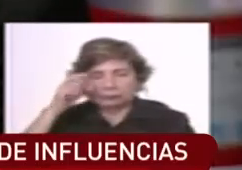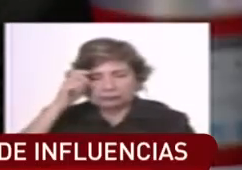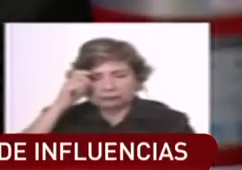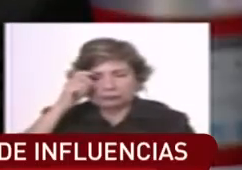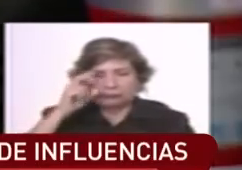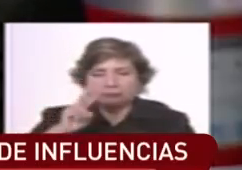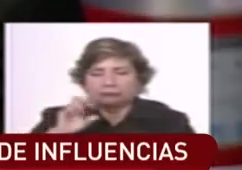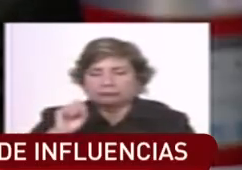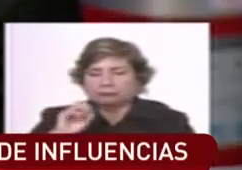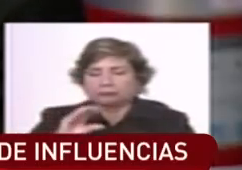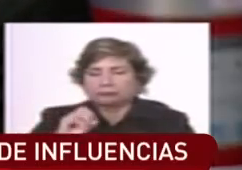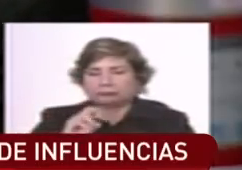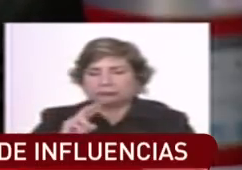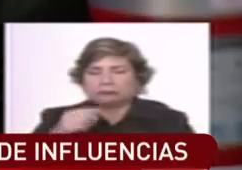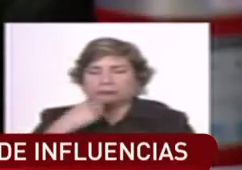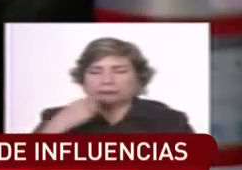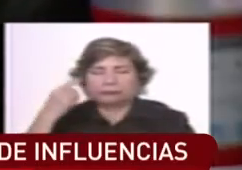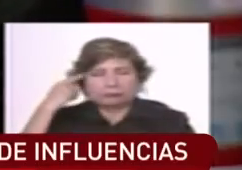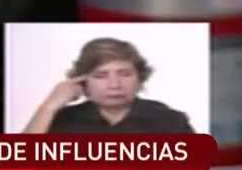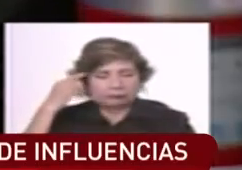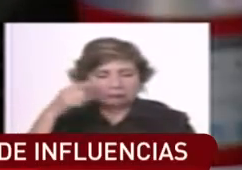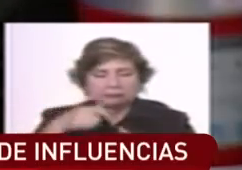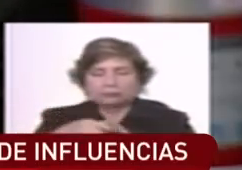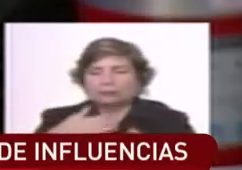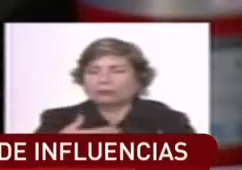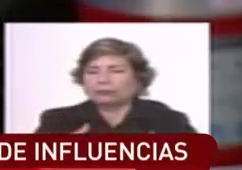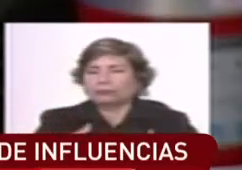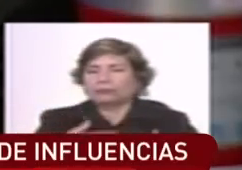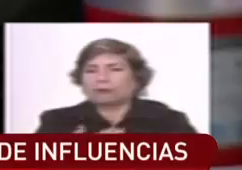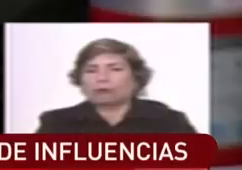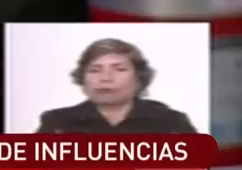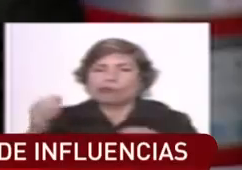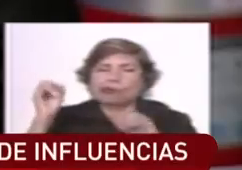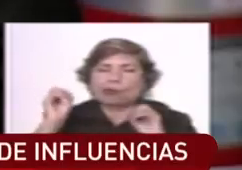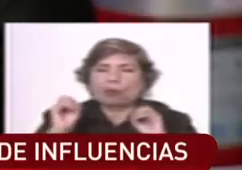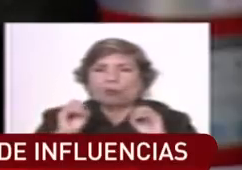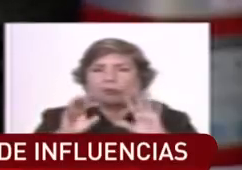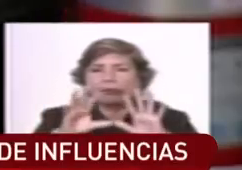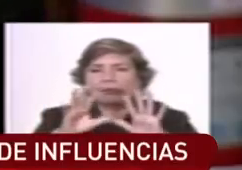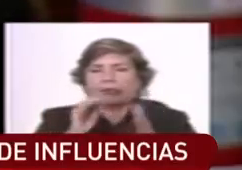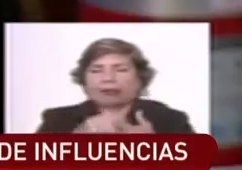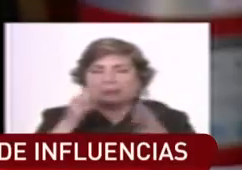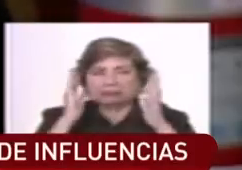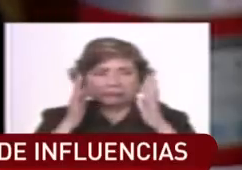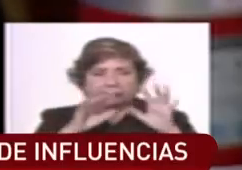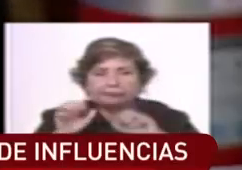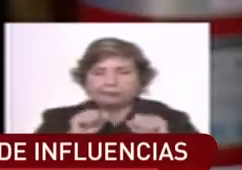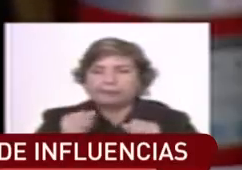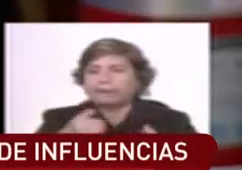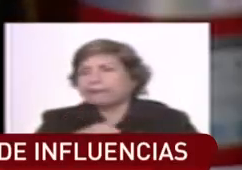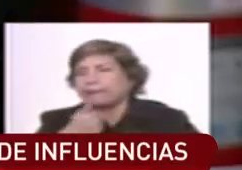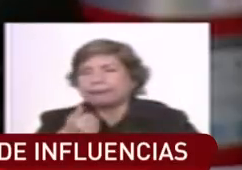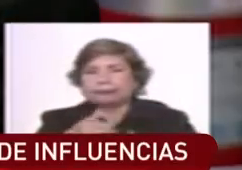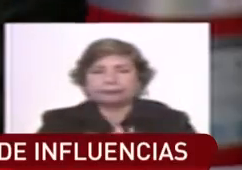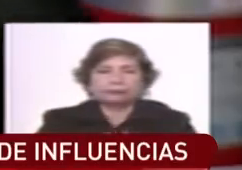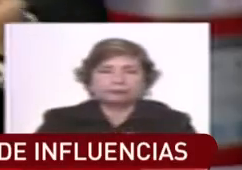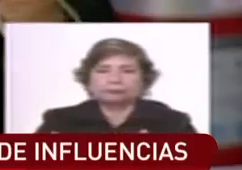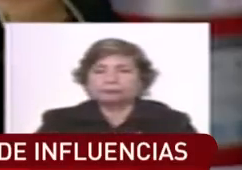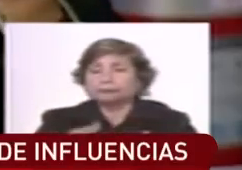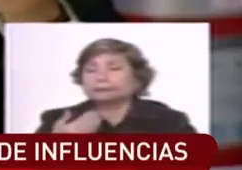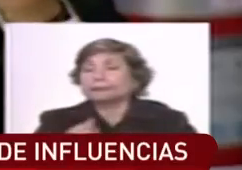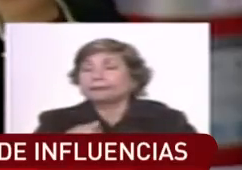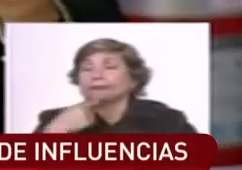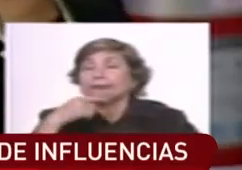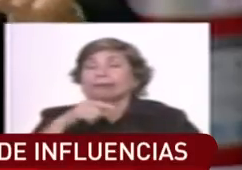quedaba en absoluta evidencia el mal uso del poder que ejerció la ex congresista y su influencia para gestionar reuniones para su hermano